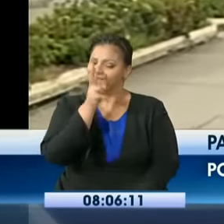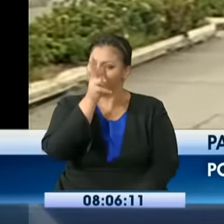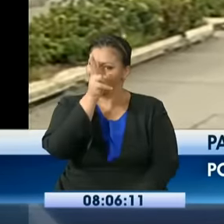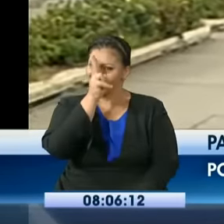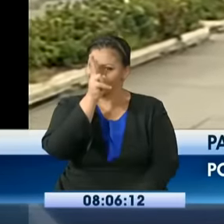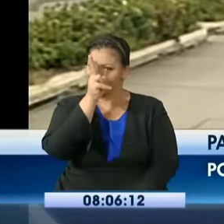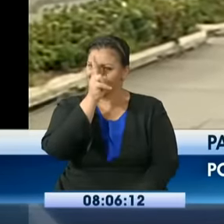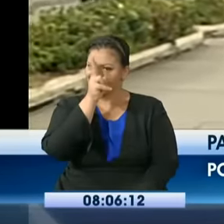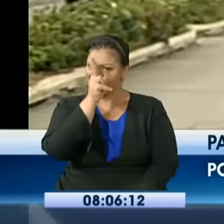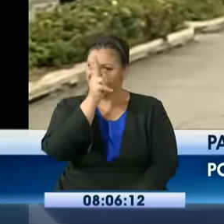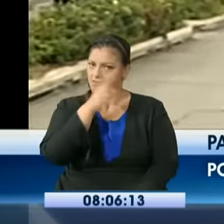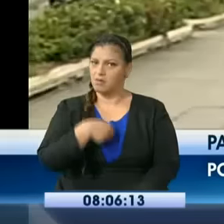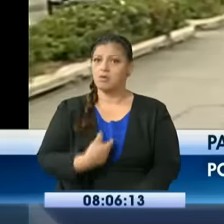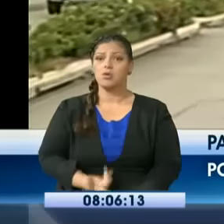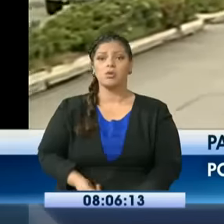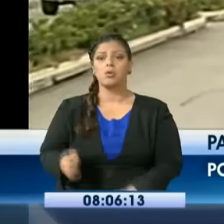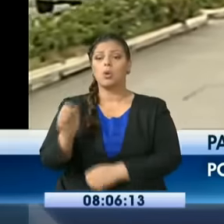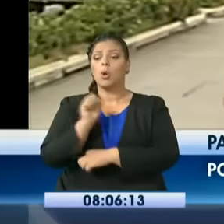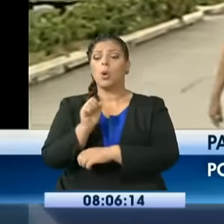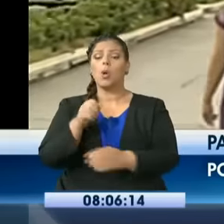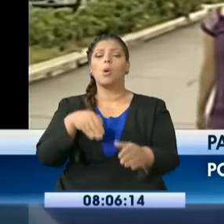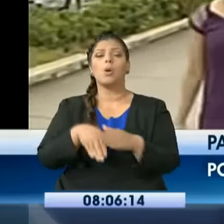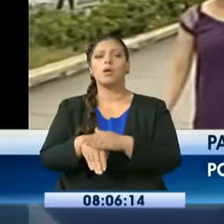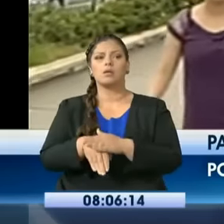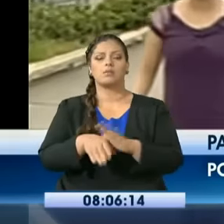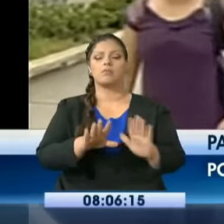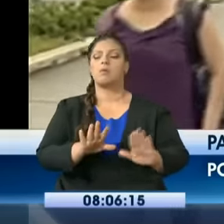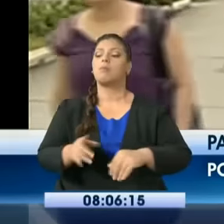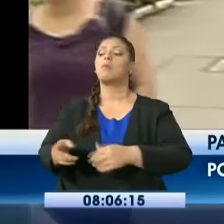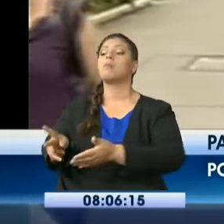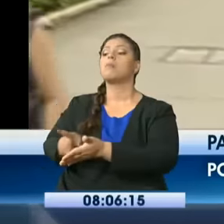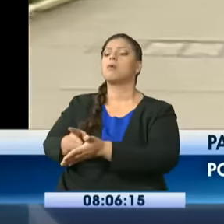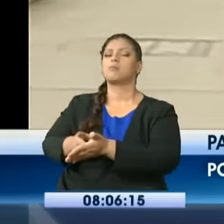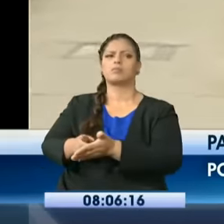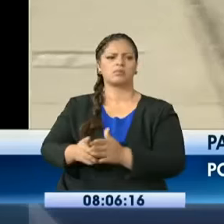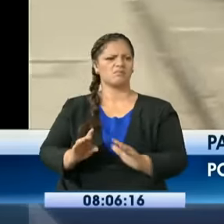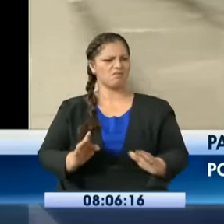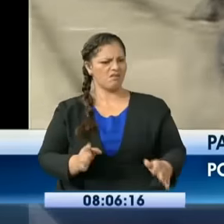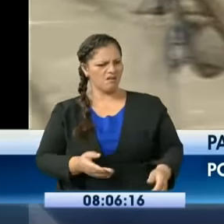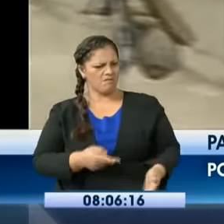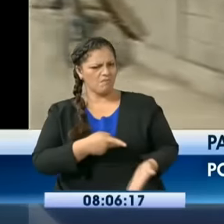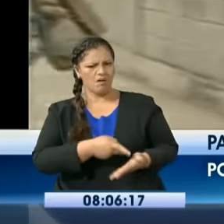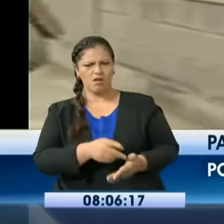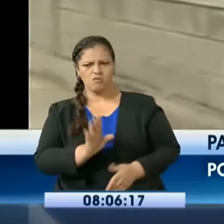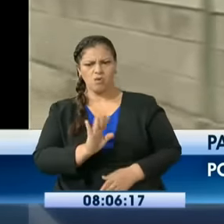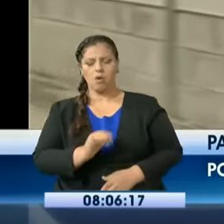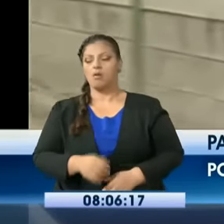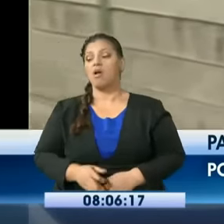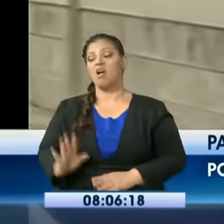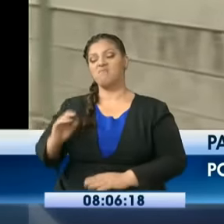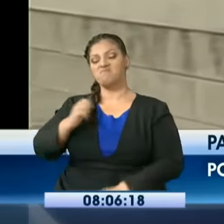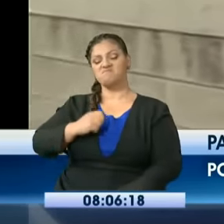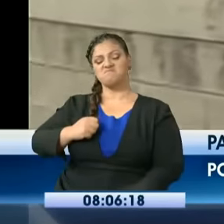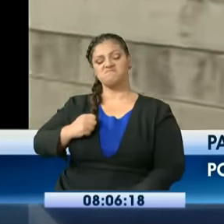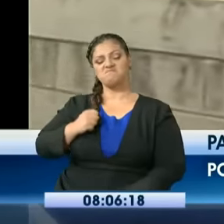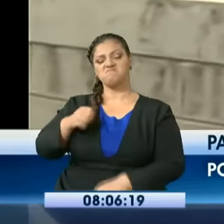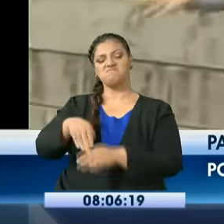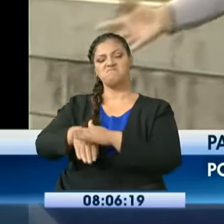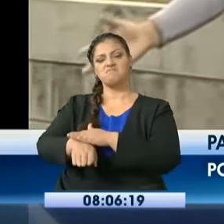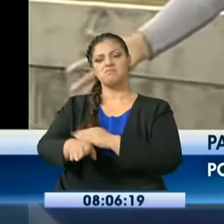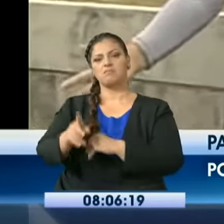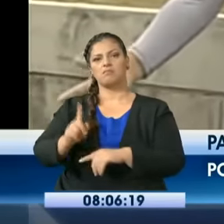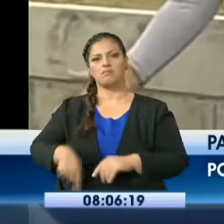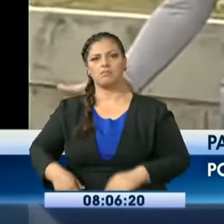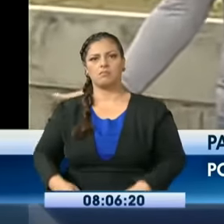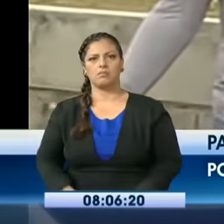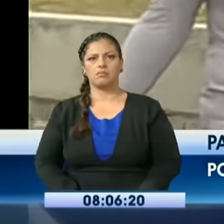no queremos pagarle todo lo que ellos quieren lucrarse. Más que todo el presidente de la Ciudadela, que es el que más... El problema